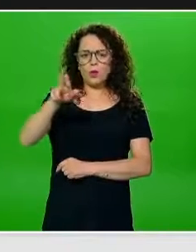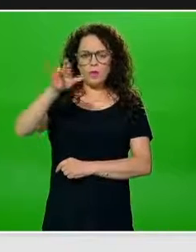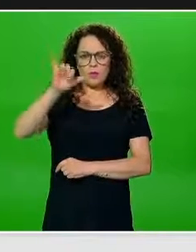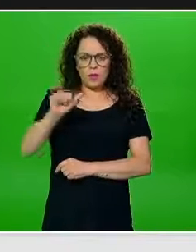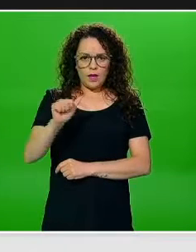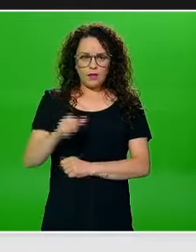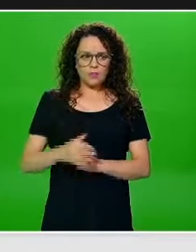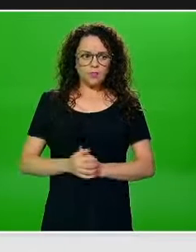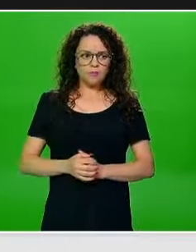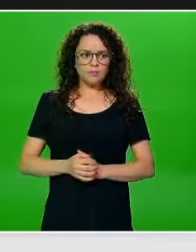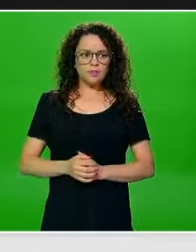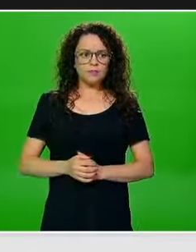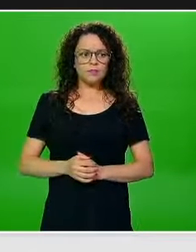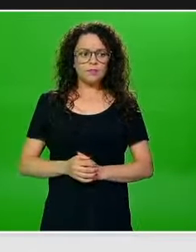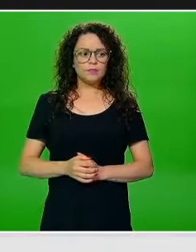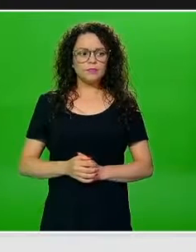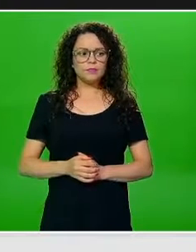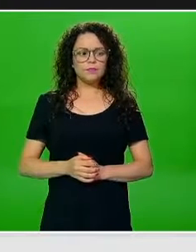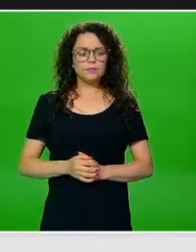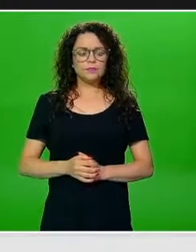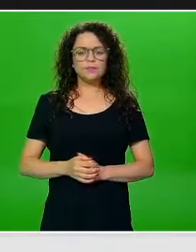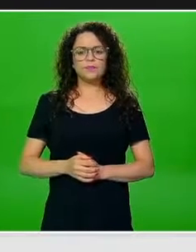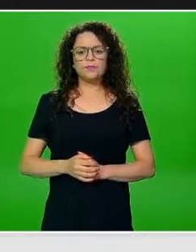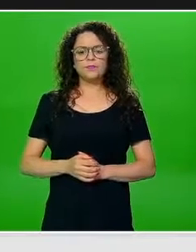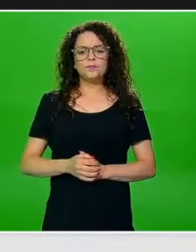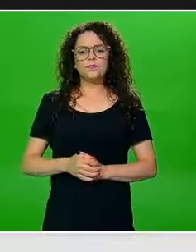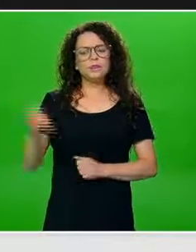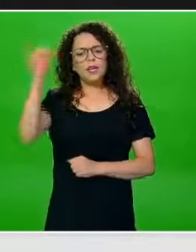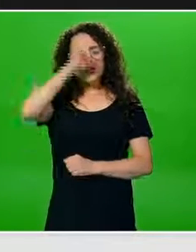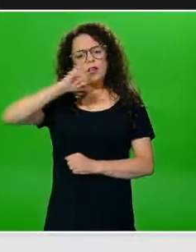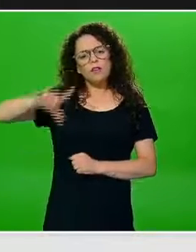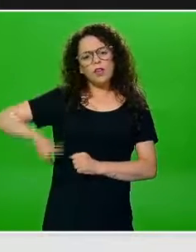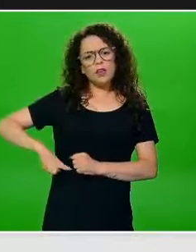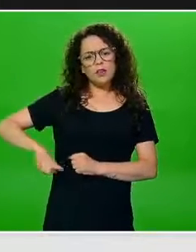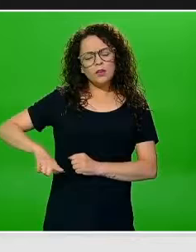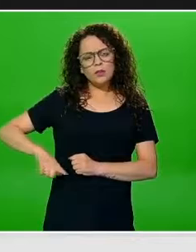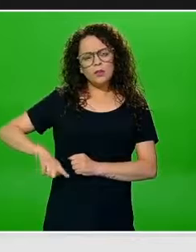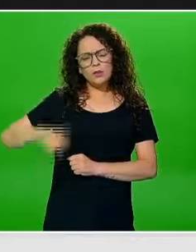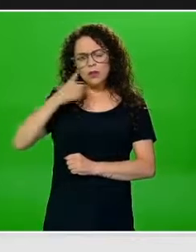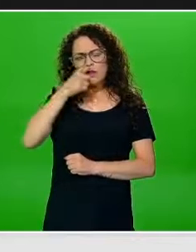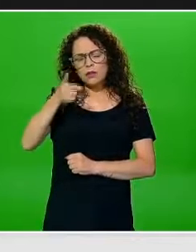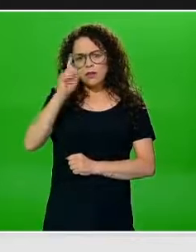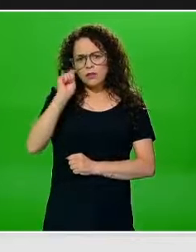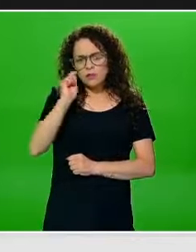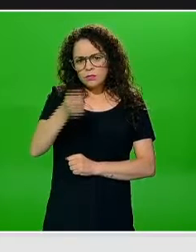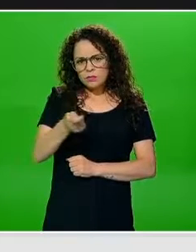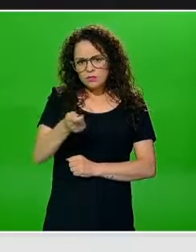participación. Claro. El doctor Alomía, la jefa de gobierno planteó el cierre de